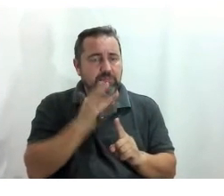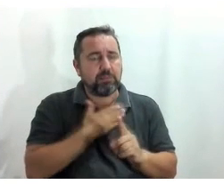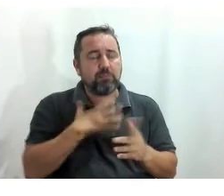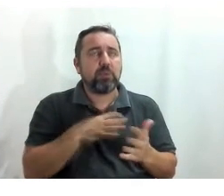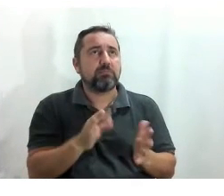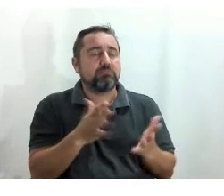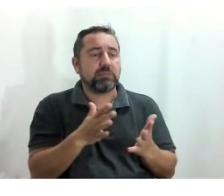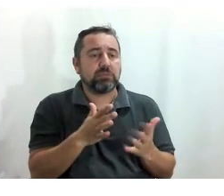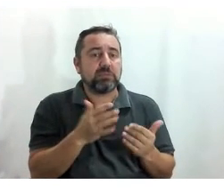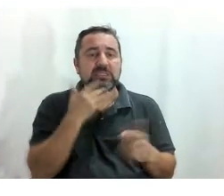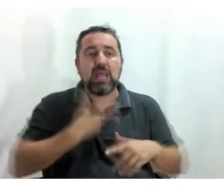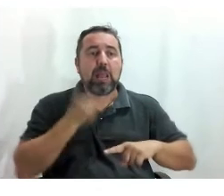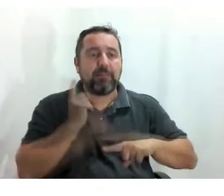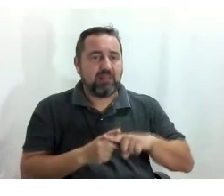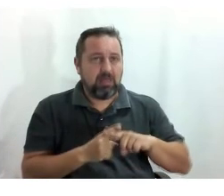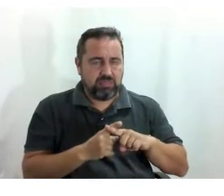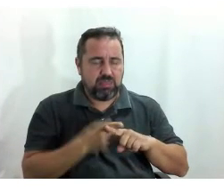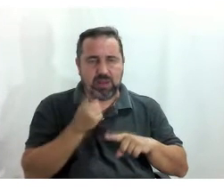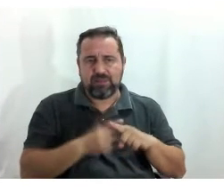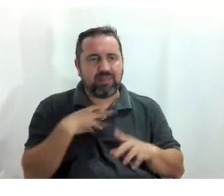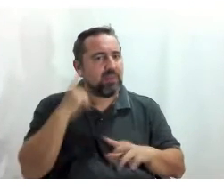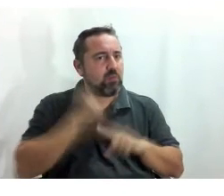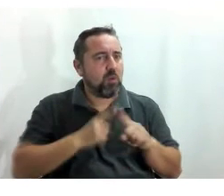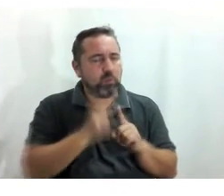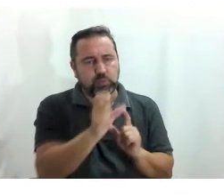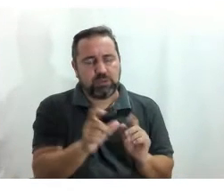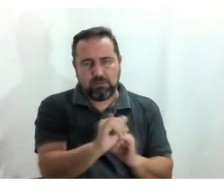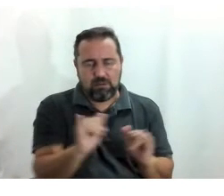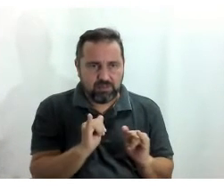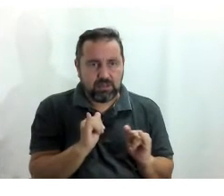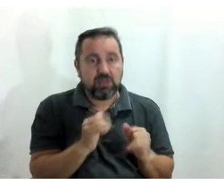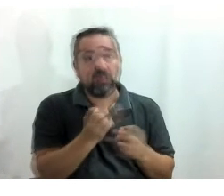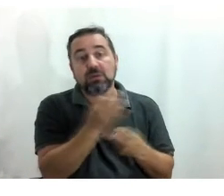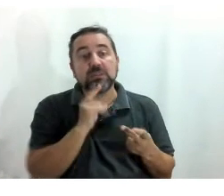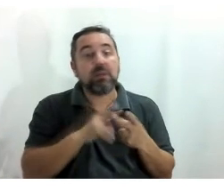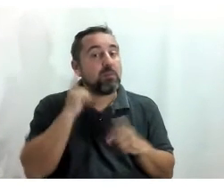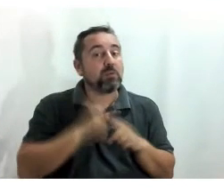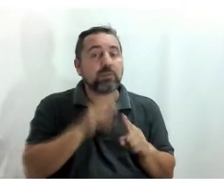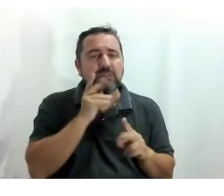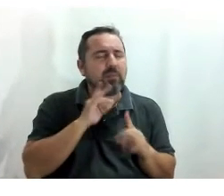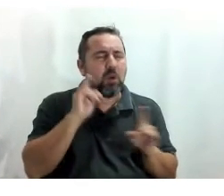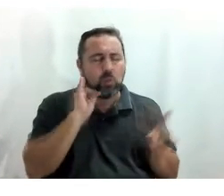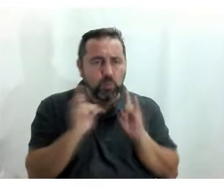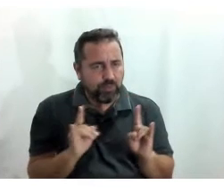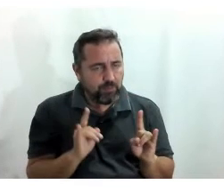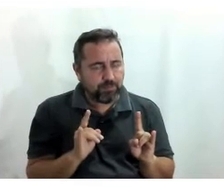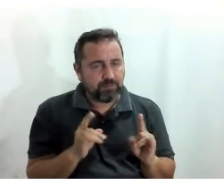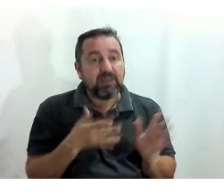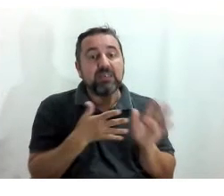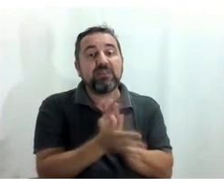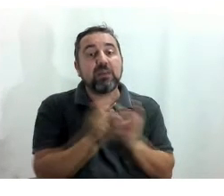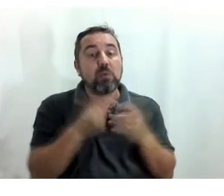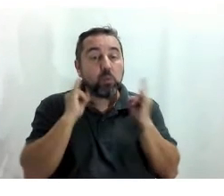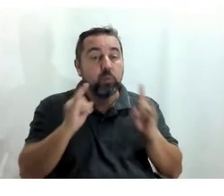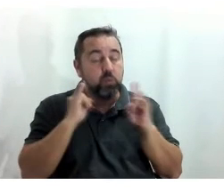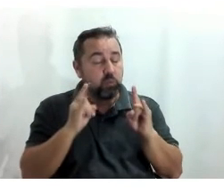o menos como la mitad de los casos de hipoacusia. Entre ellas destacamos la hipoacusia por exposición al ruido, y es que exponerse a un